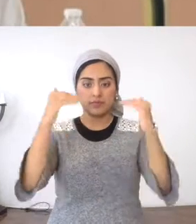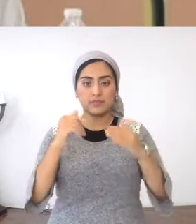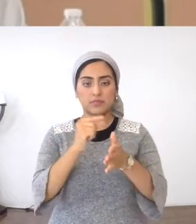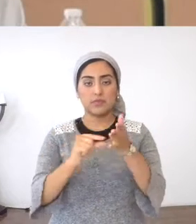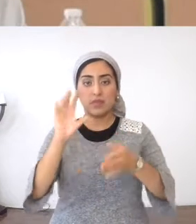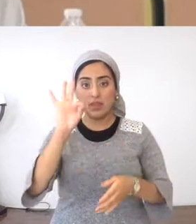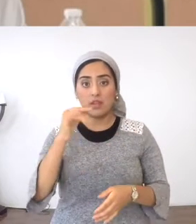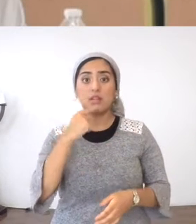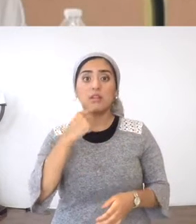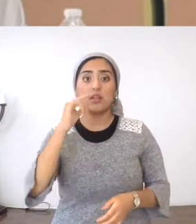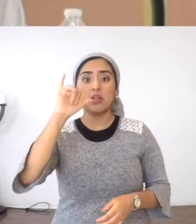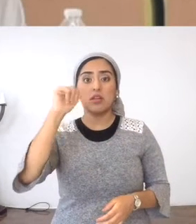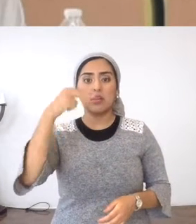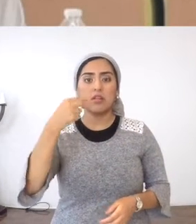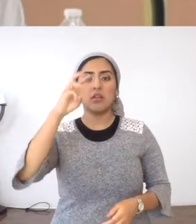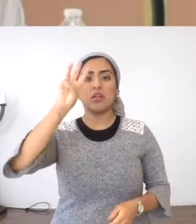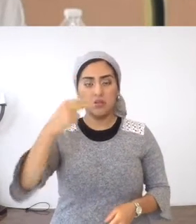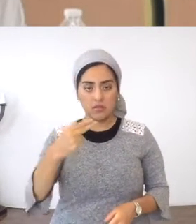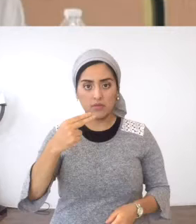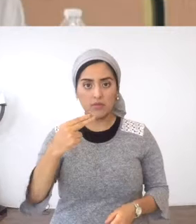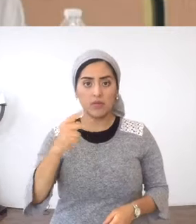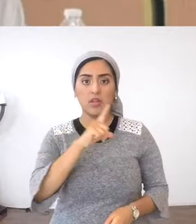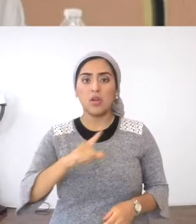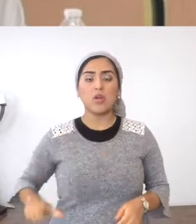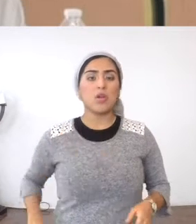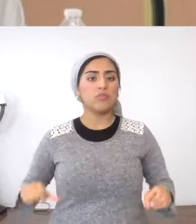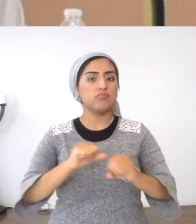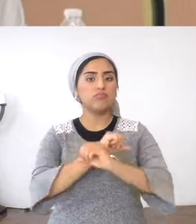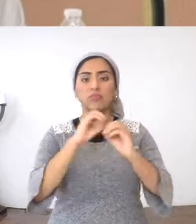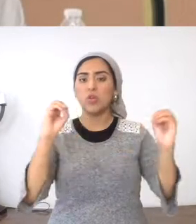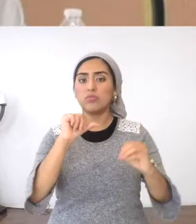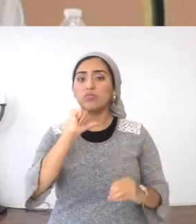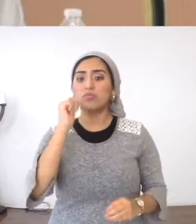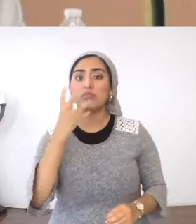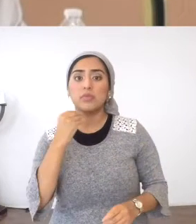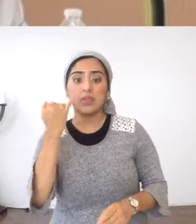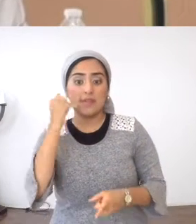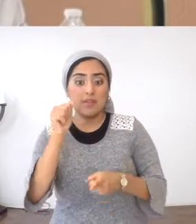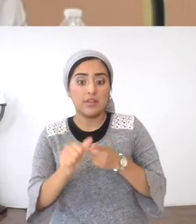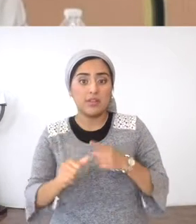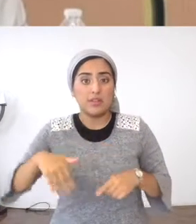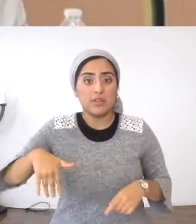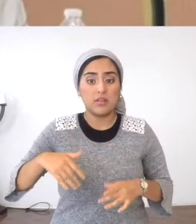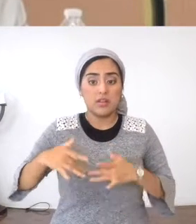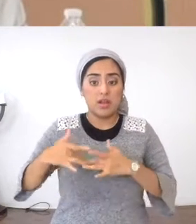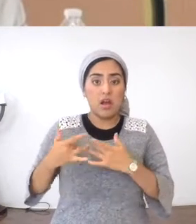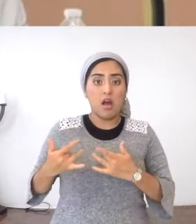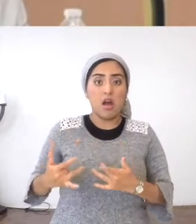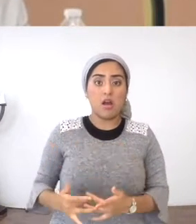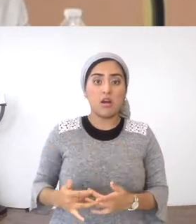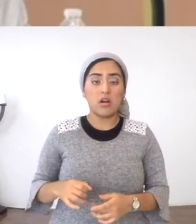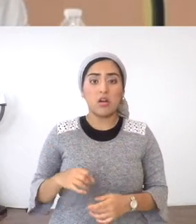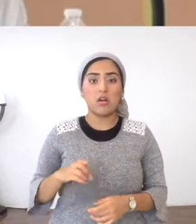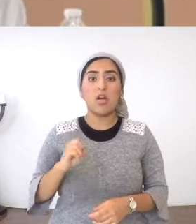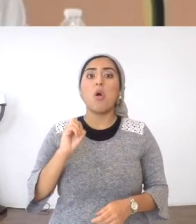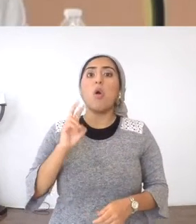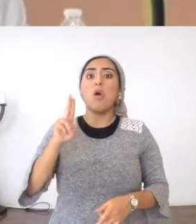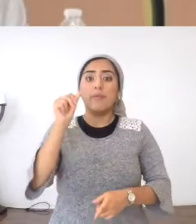Y luego dice El 9 Así ha dicho Yahweh El Adón Ningún hijo De extranjero Incircunciso De corazón